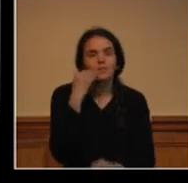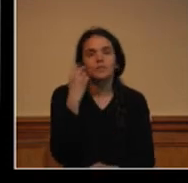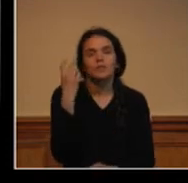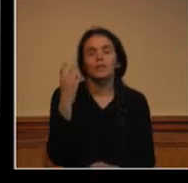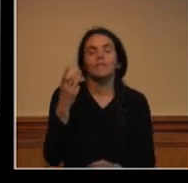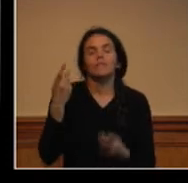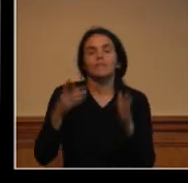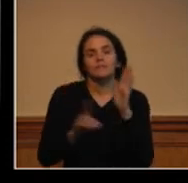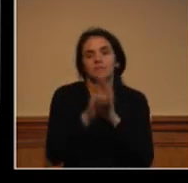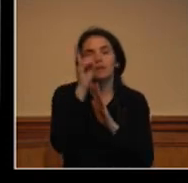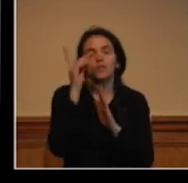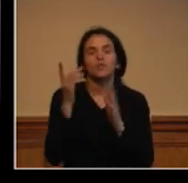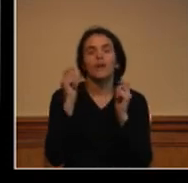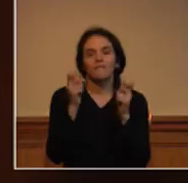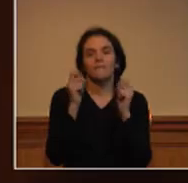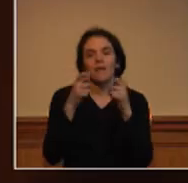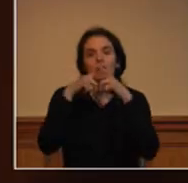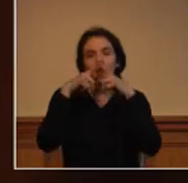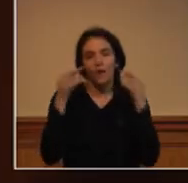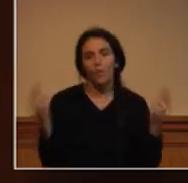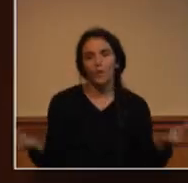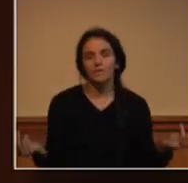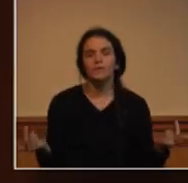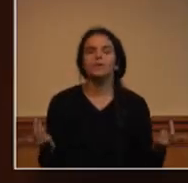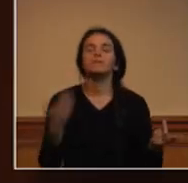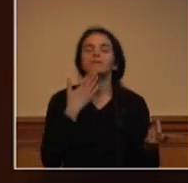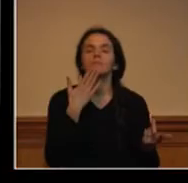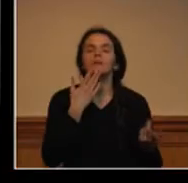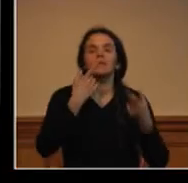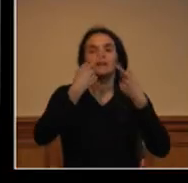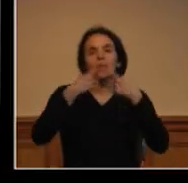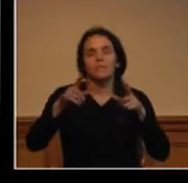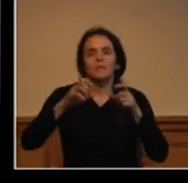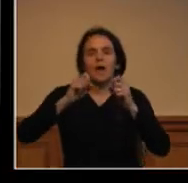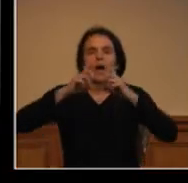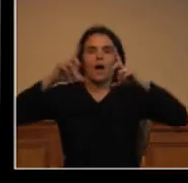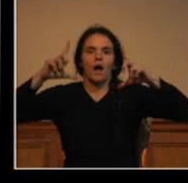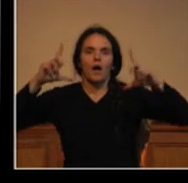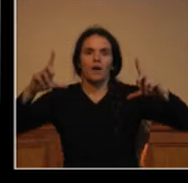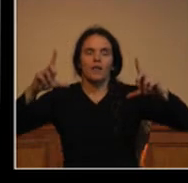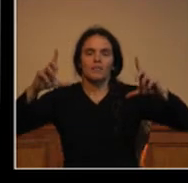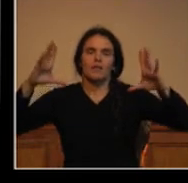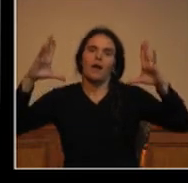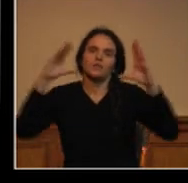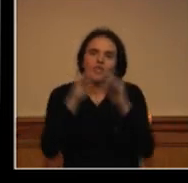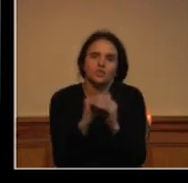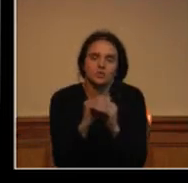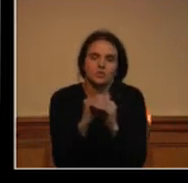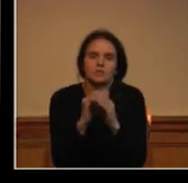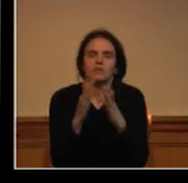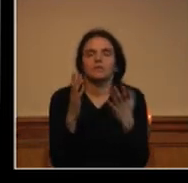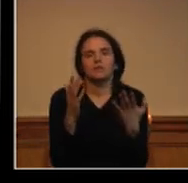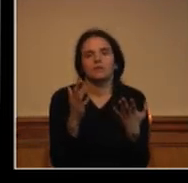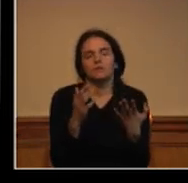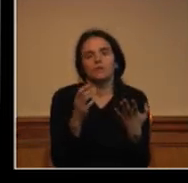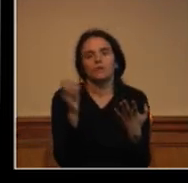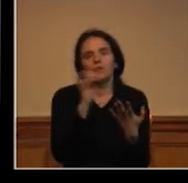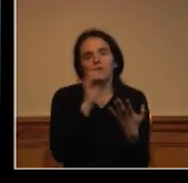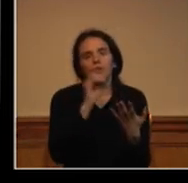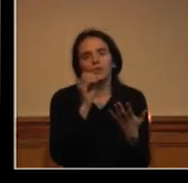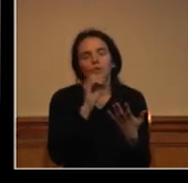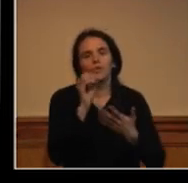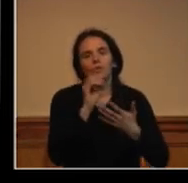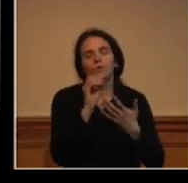lingüísticas. También podemos cambiar los tamaños, podemos decirle achícalo, agrándalo o